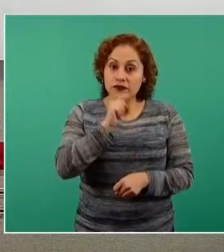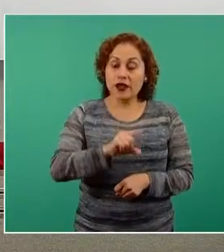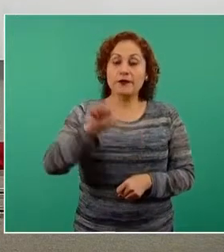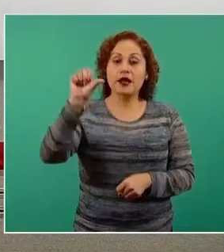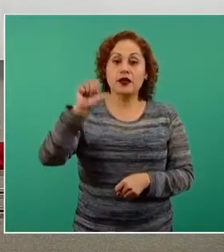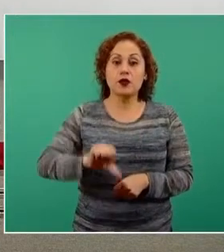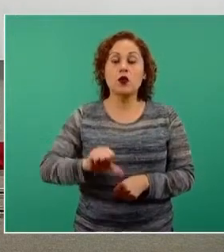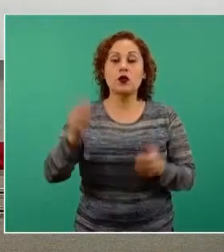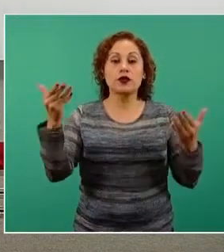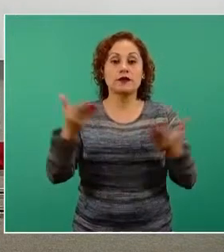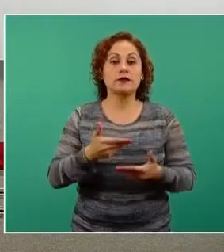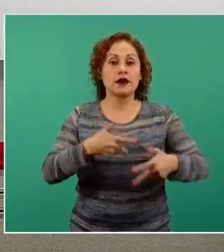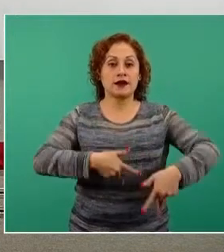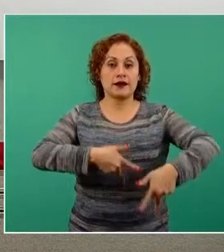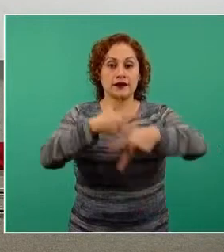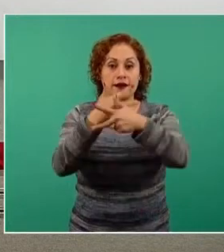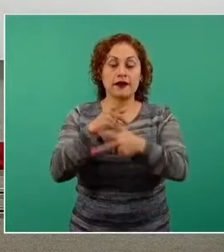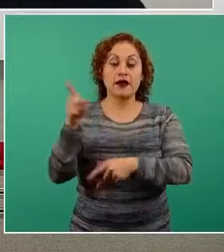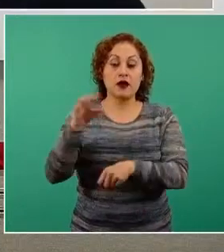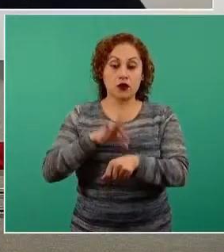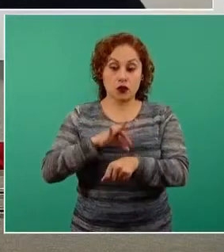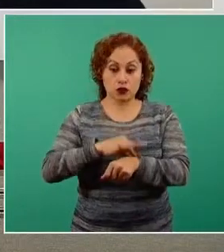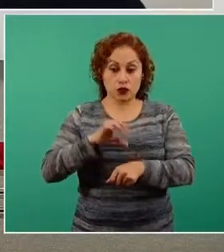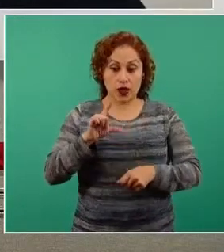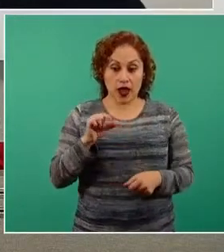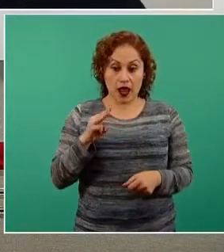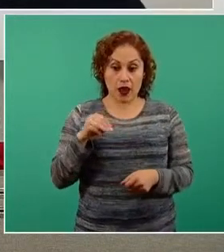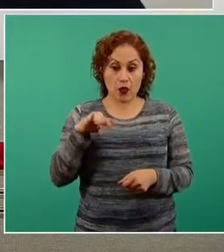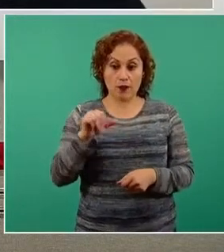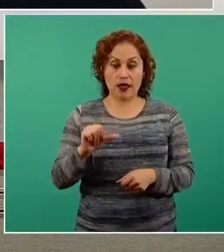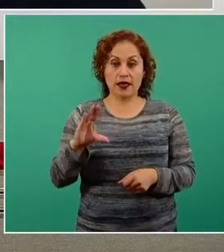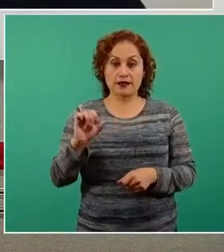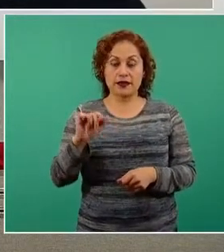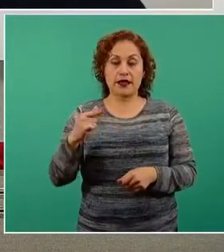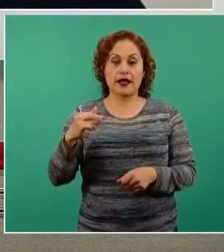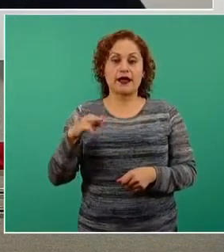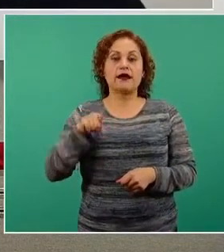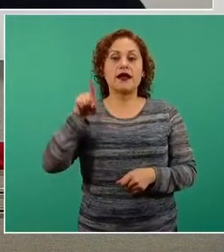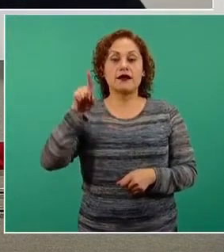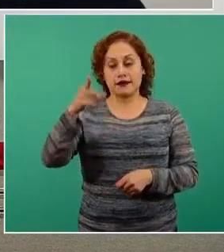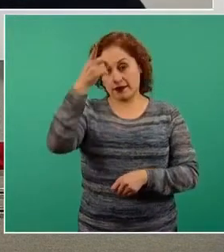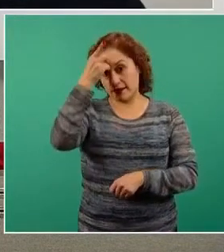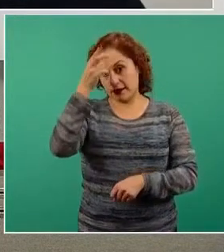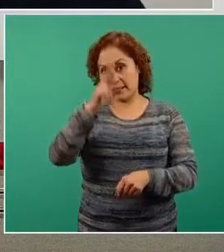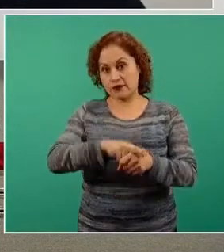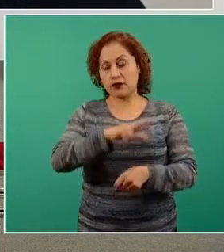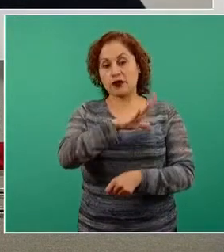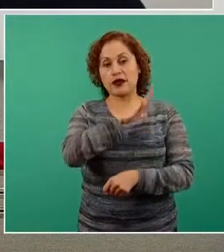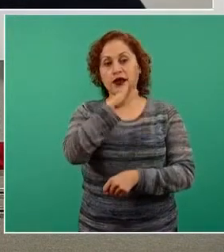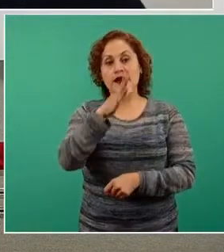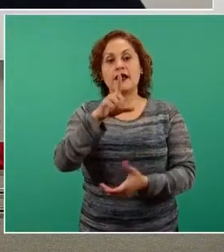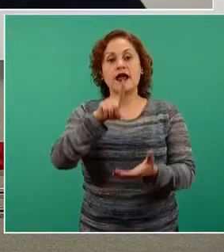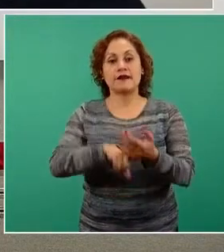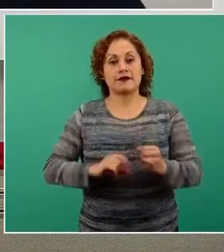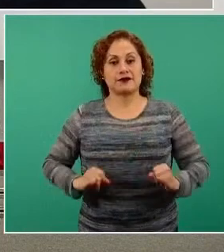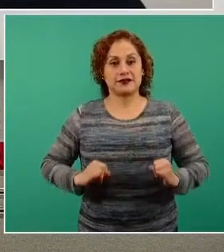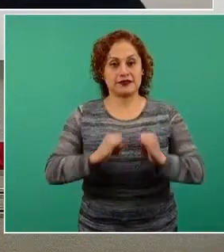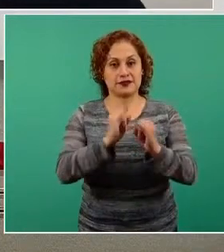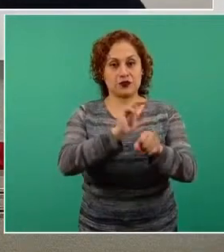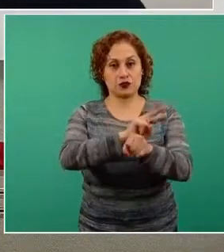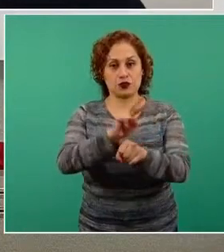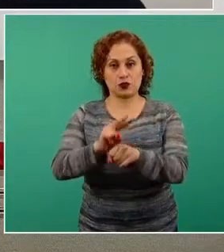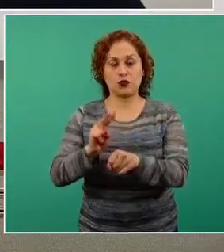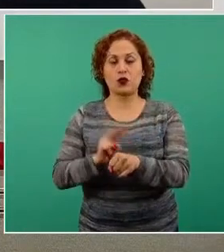manera virtual el doctor José Luis Alomía Segarra, director general de Epidemiología, a quien saludamos con